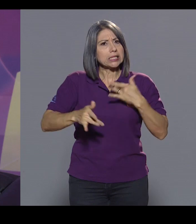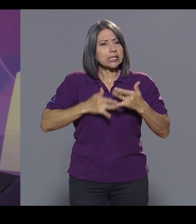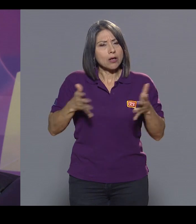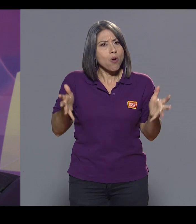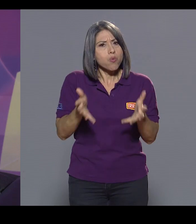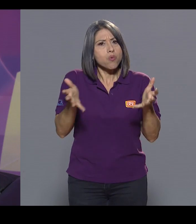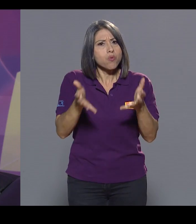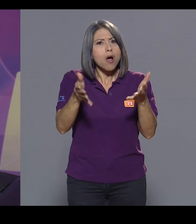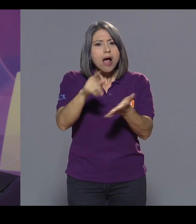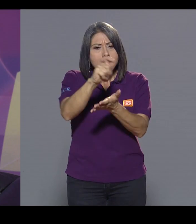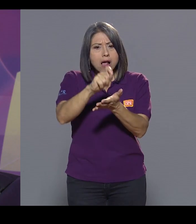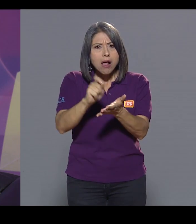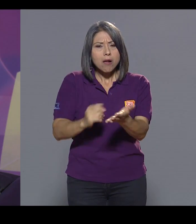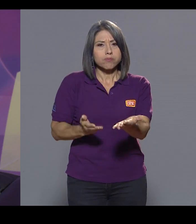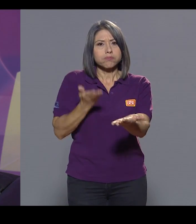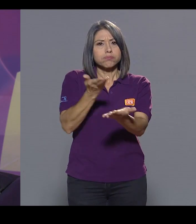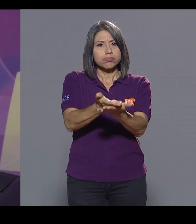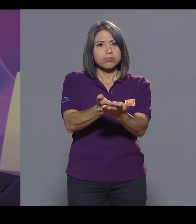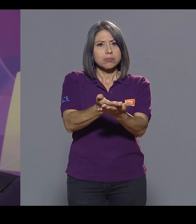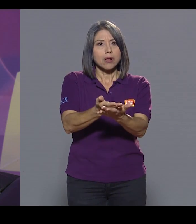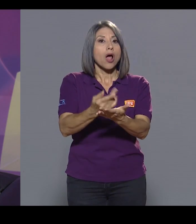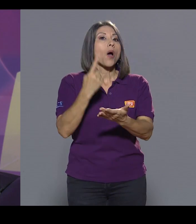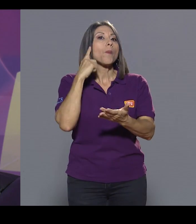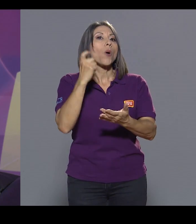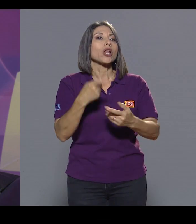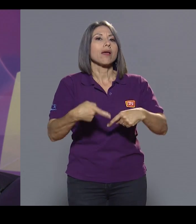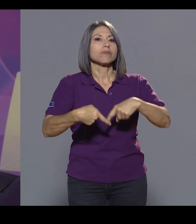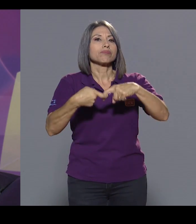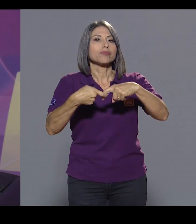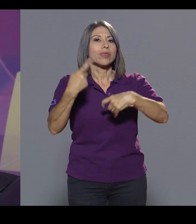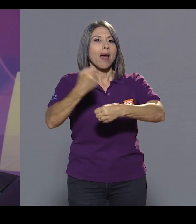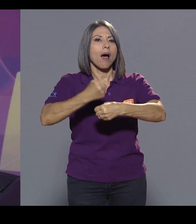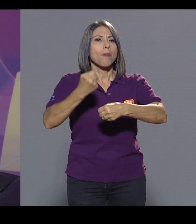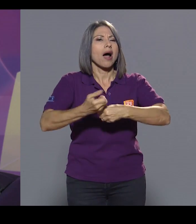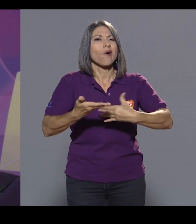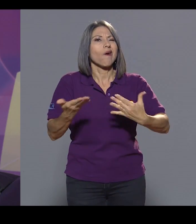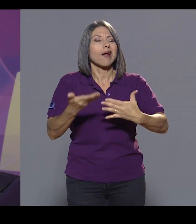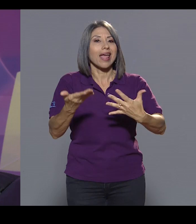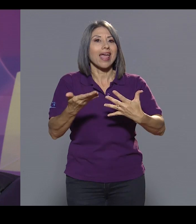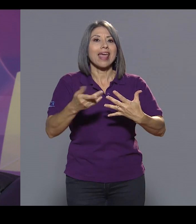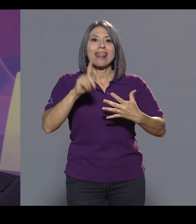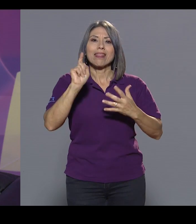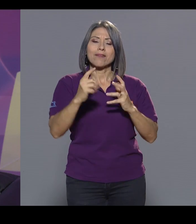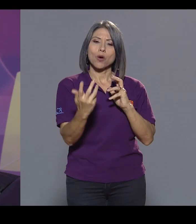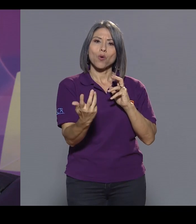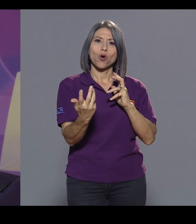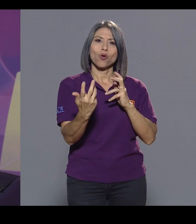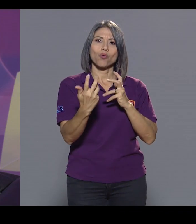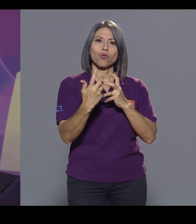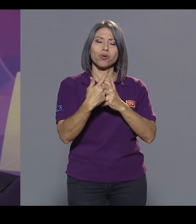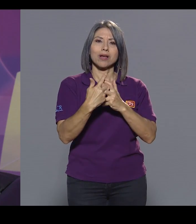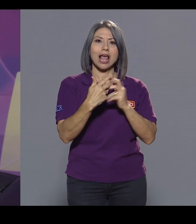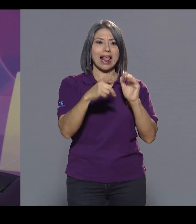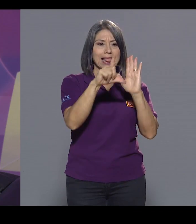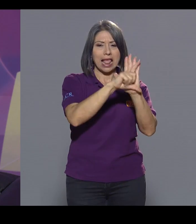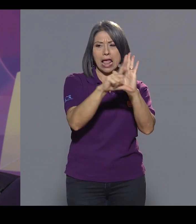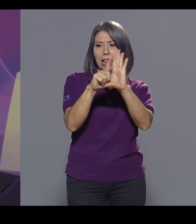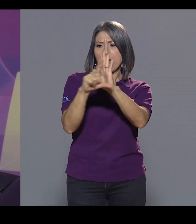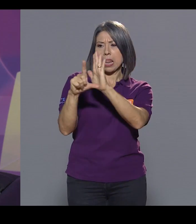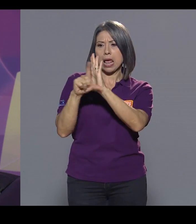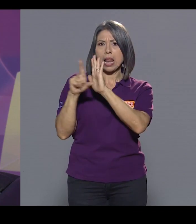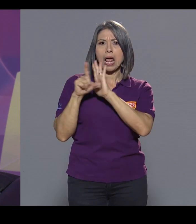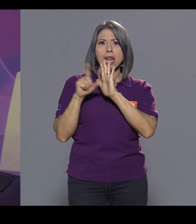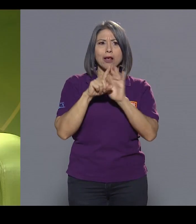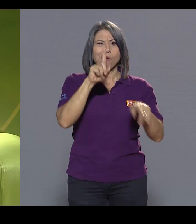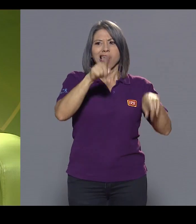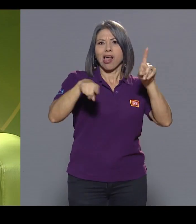a presentar, porque hay un trabajo muy importante que hay que hacer, y es el de armonización de la normativa. Tenemos,